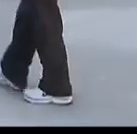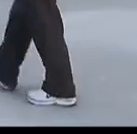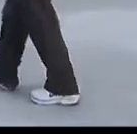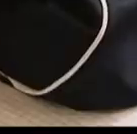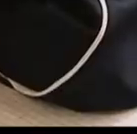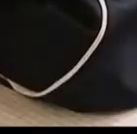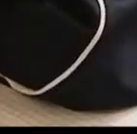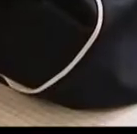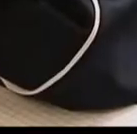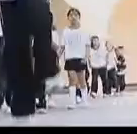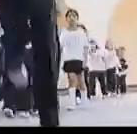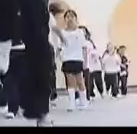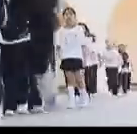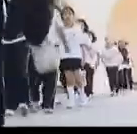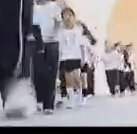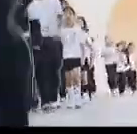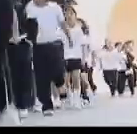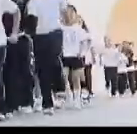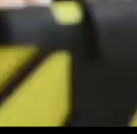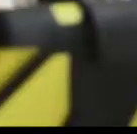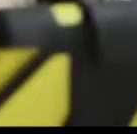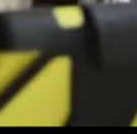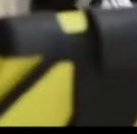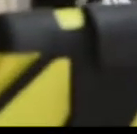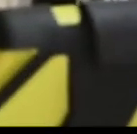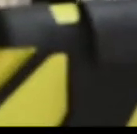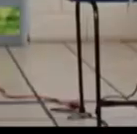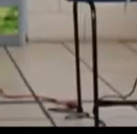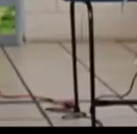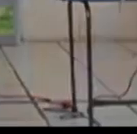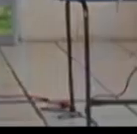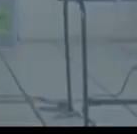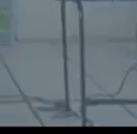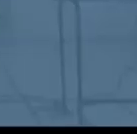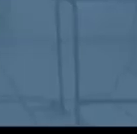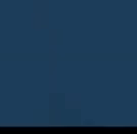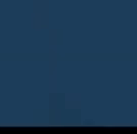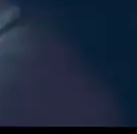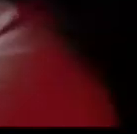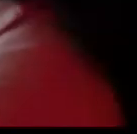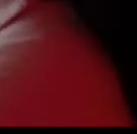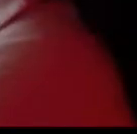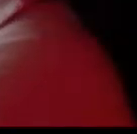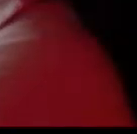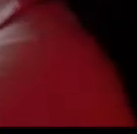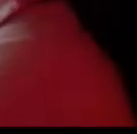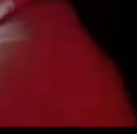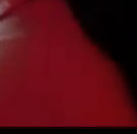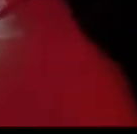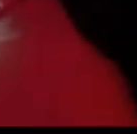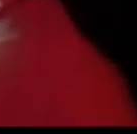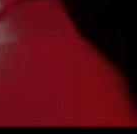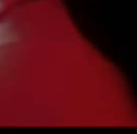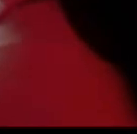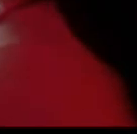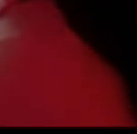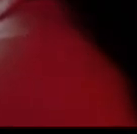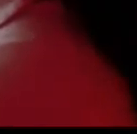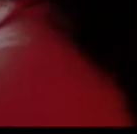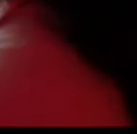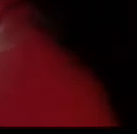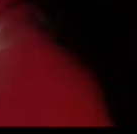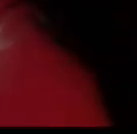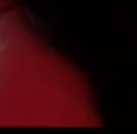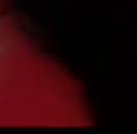Hoy en Interfaz, te explicamos más sobre el modelo educativo mexicano. Conoce de la mano de la Dirección General de